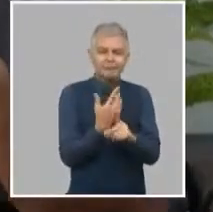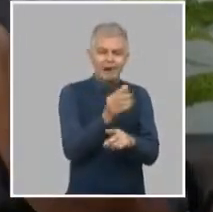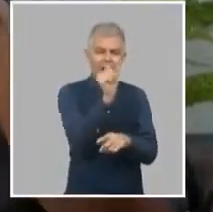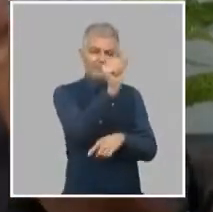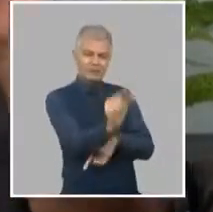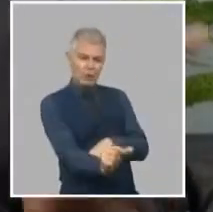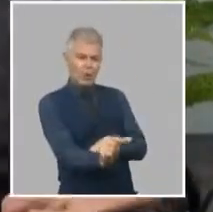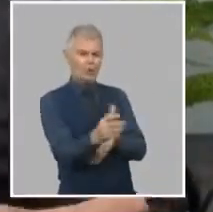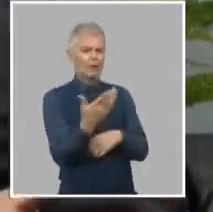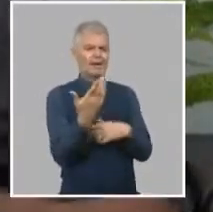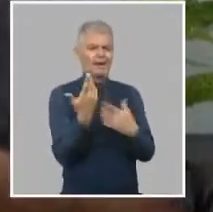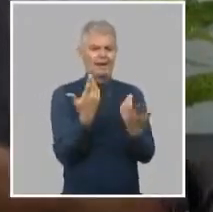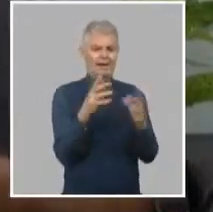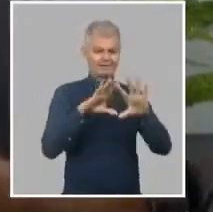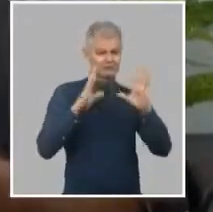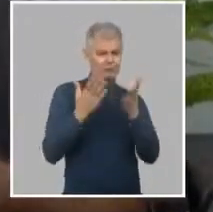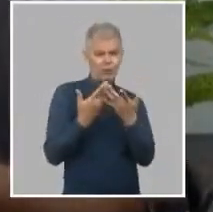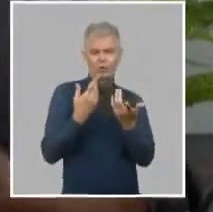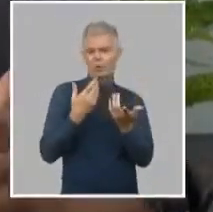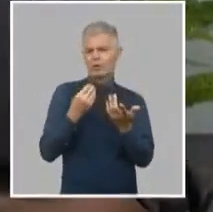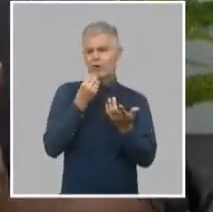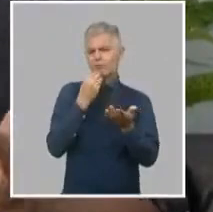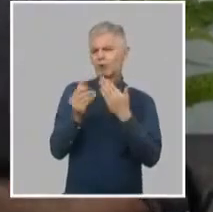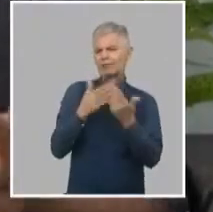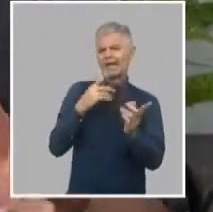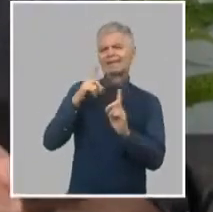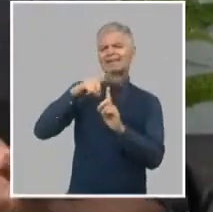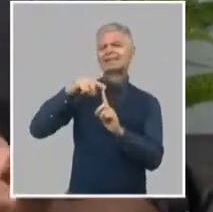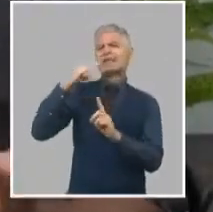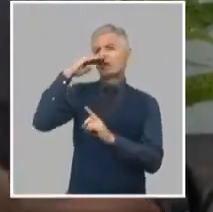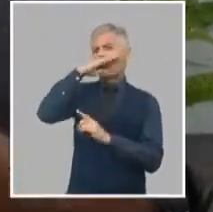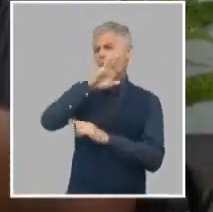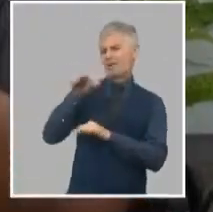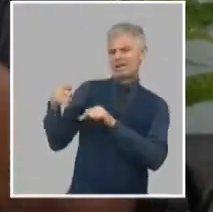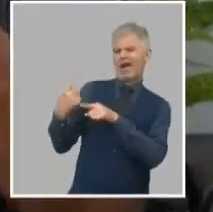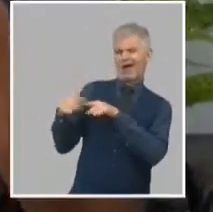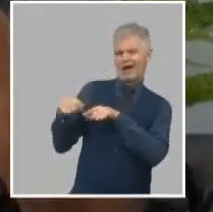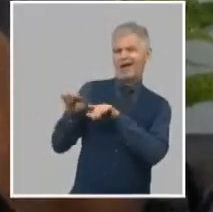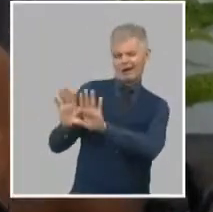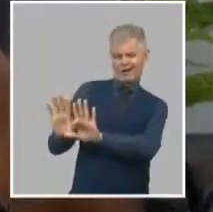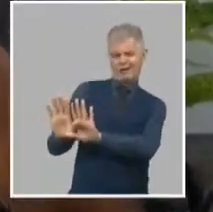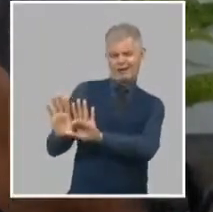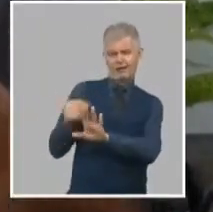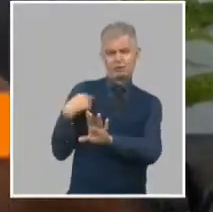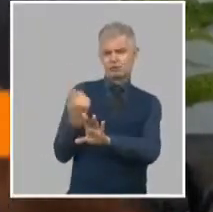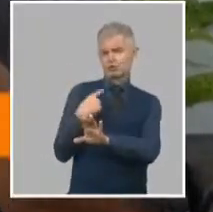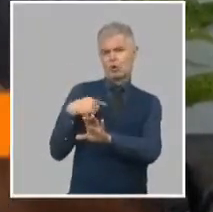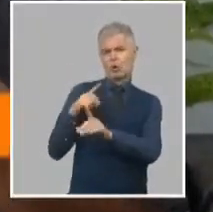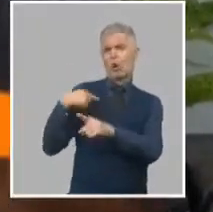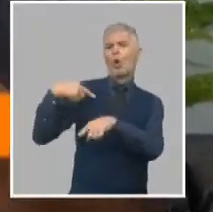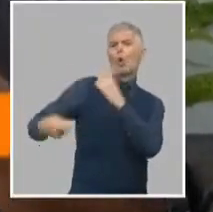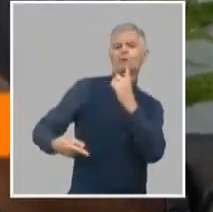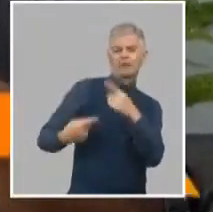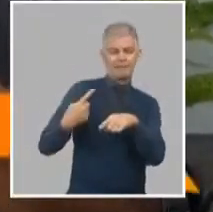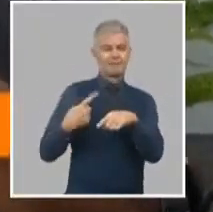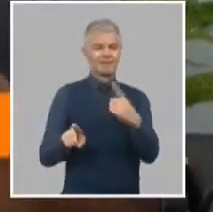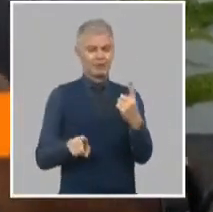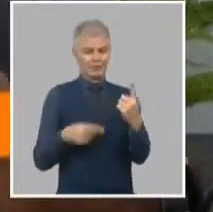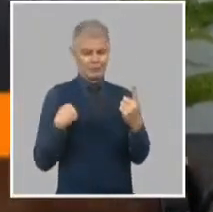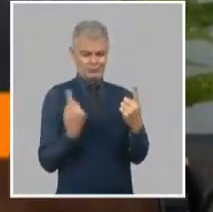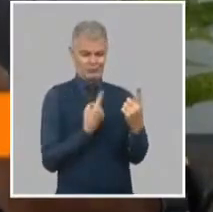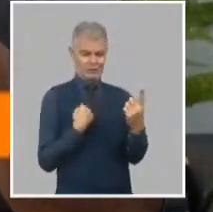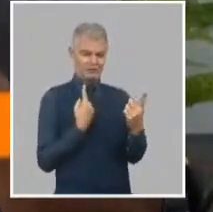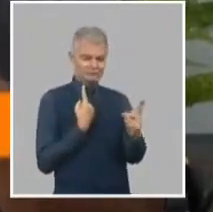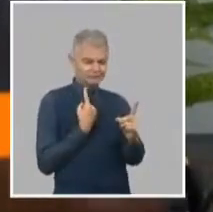total, sin descartarla, porque, es decir, no seamos enemigos de la tecnología en absoluto, los cubanos demostraron